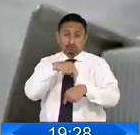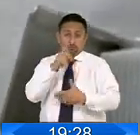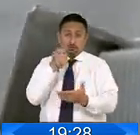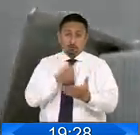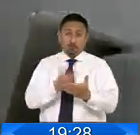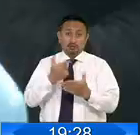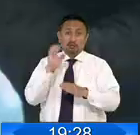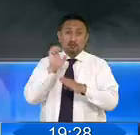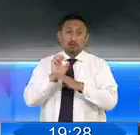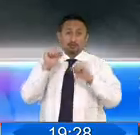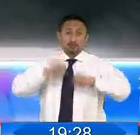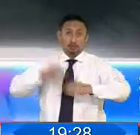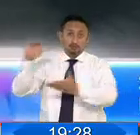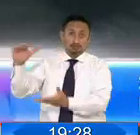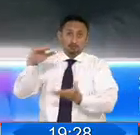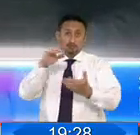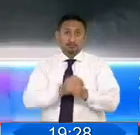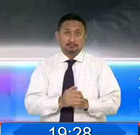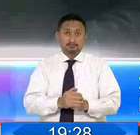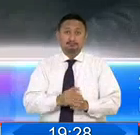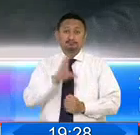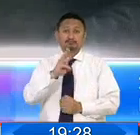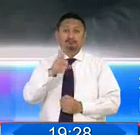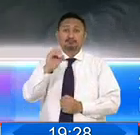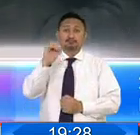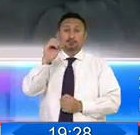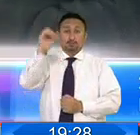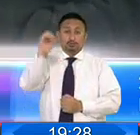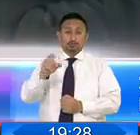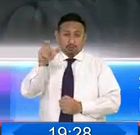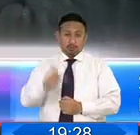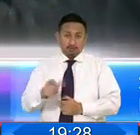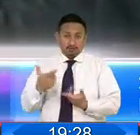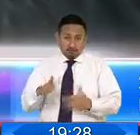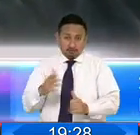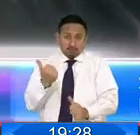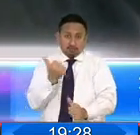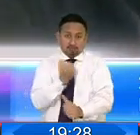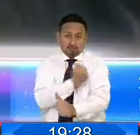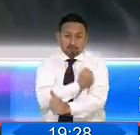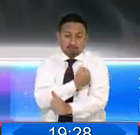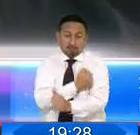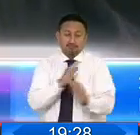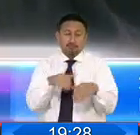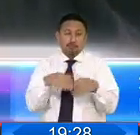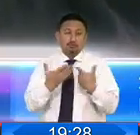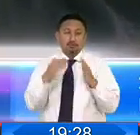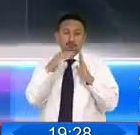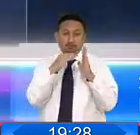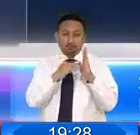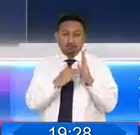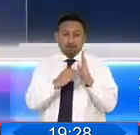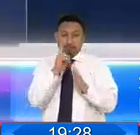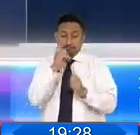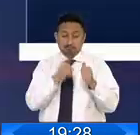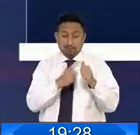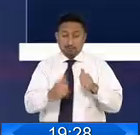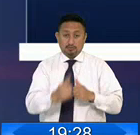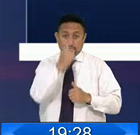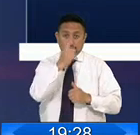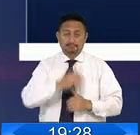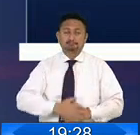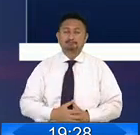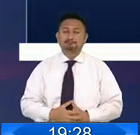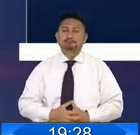el Ecuador que permitirán inmunizar al 60% de la población distribuidas de la siguiente manera. De la farmacéutica